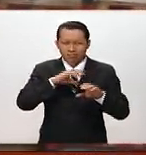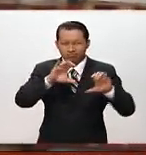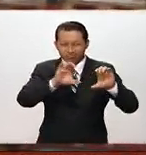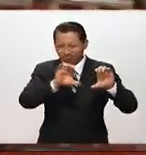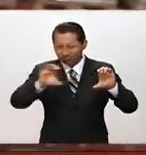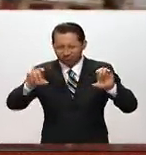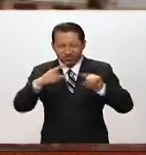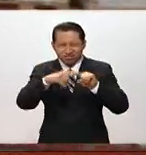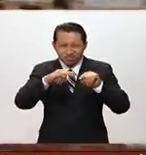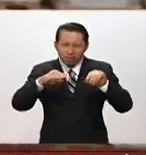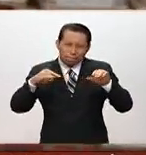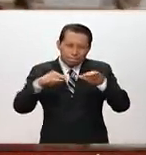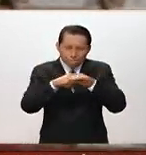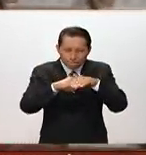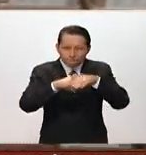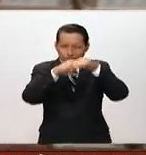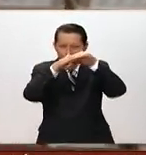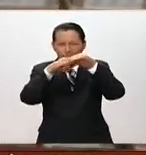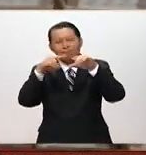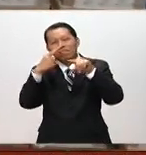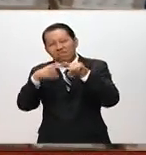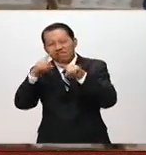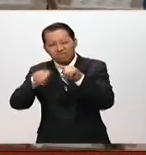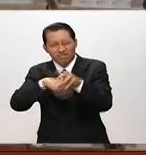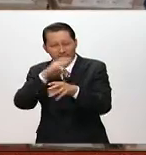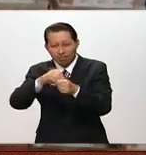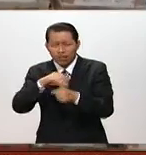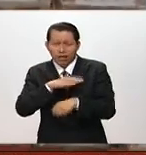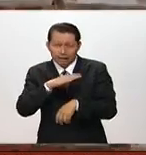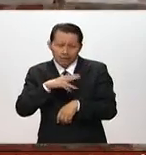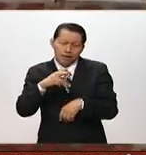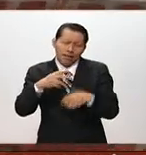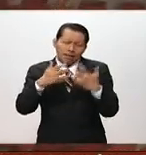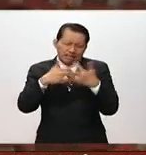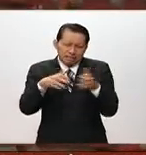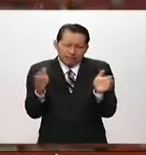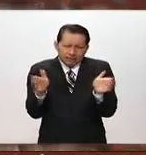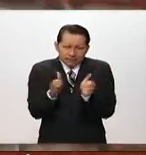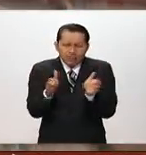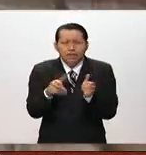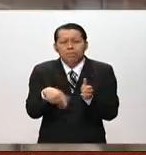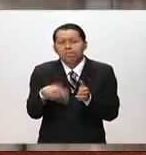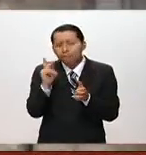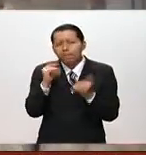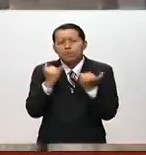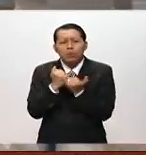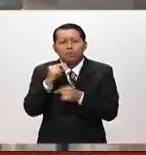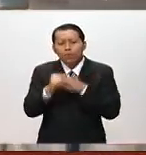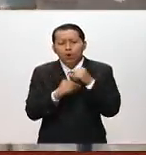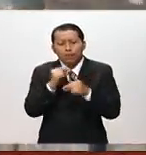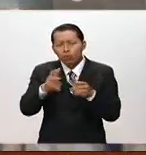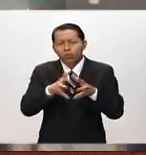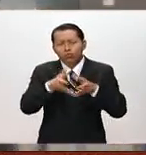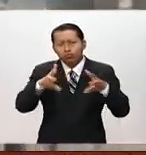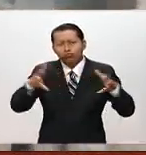software, manuales, y va hacia... Es chiquita la empresa, pero vamos